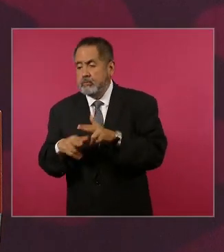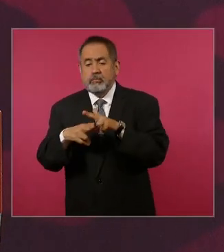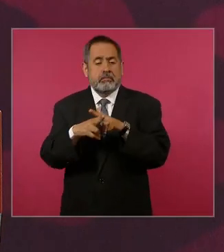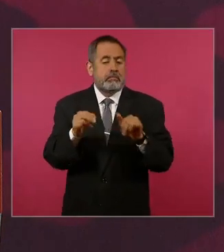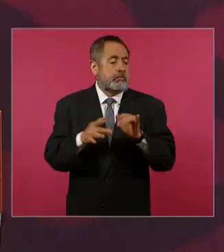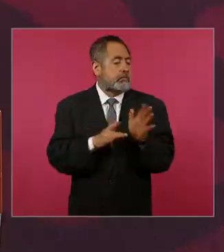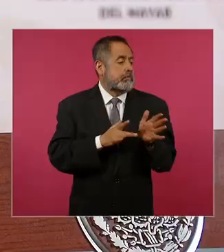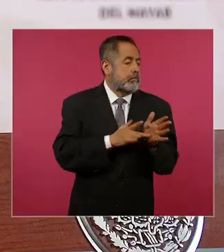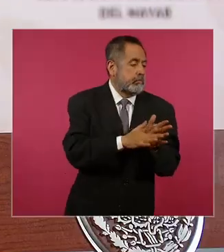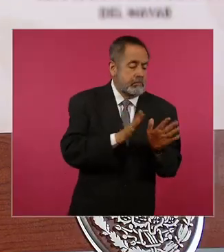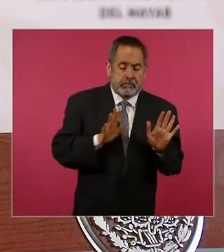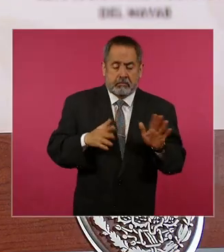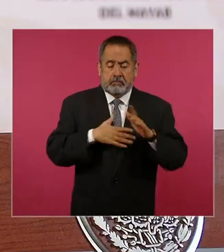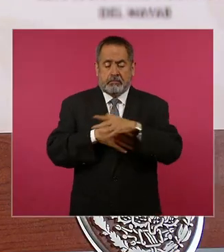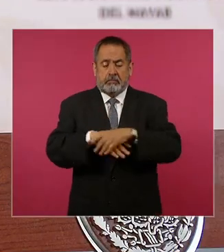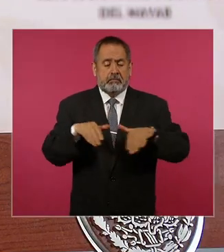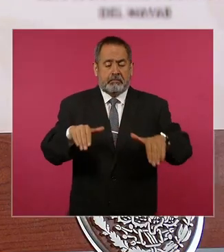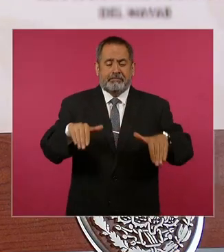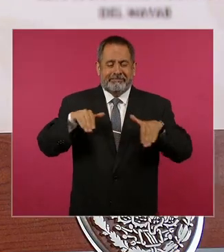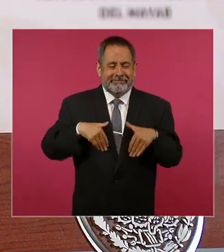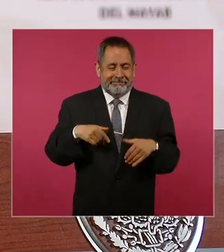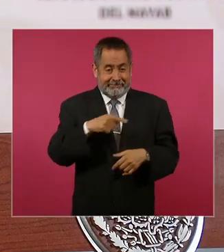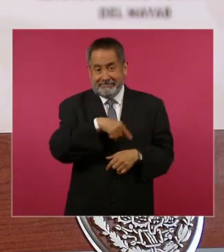que no tomaban partido.